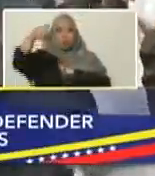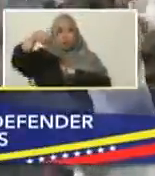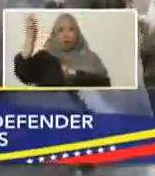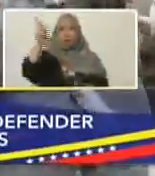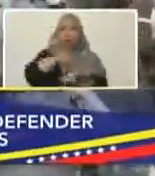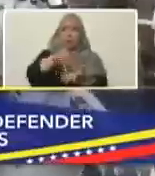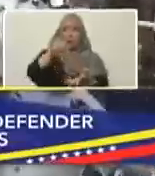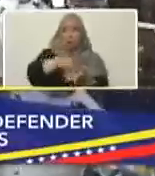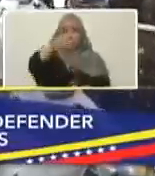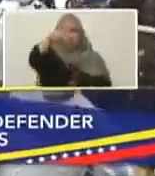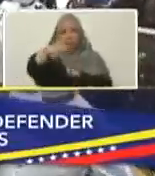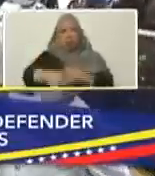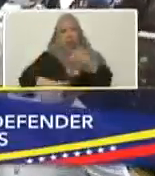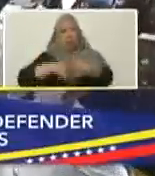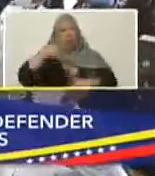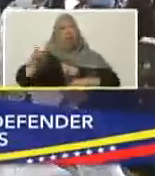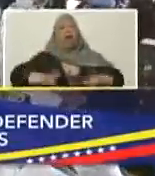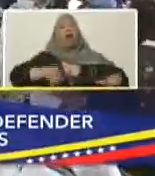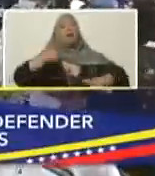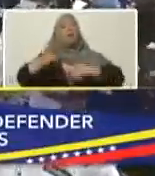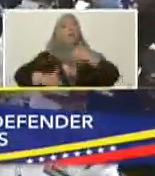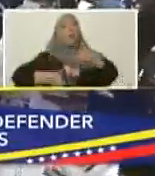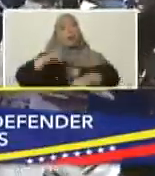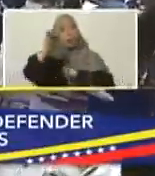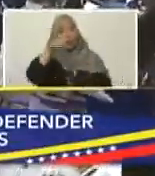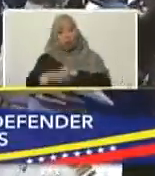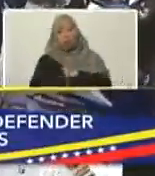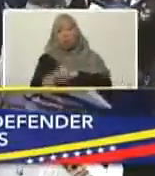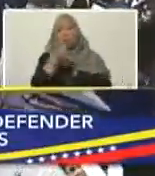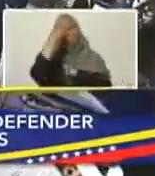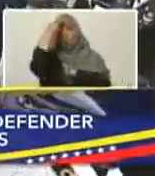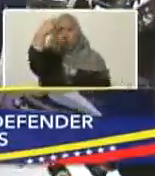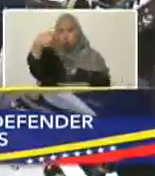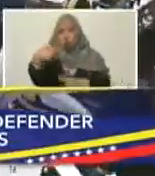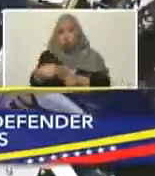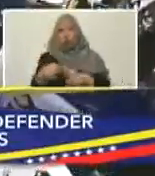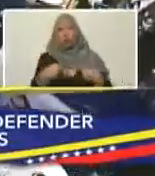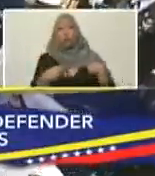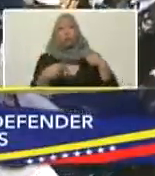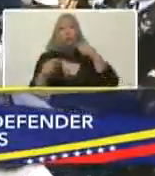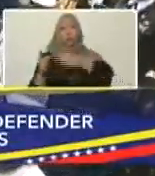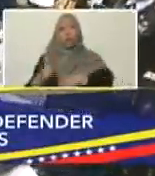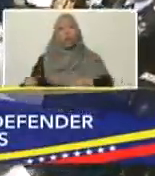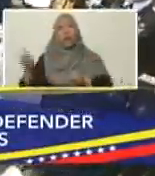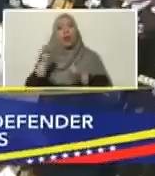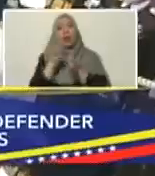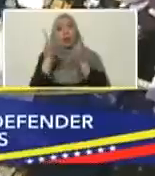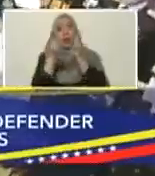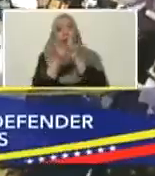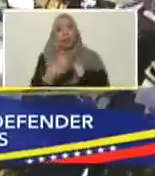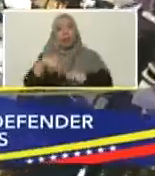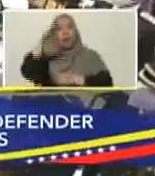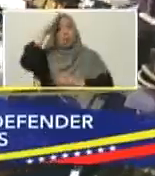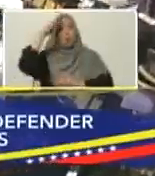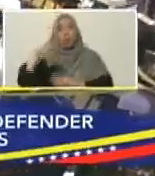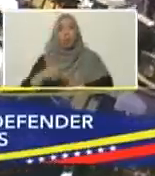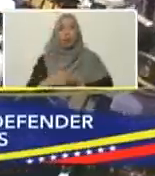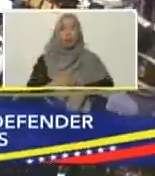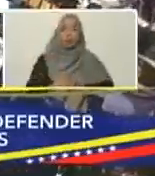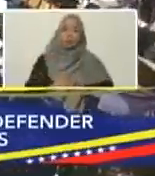presente en estos actos solemnes de ascenso de la Fuerza Armada Nacional